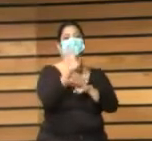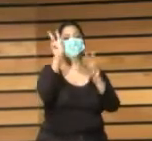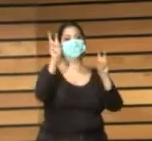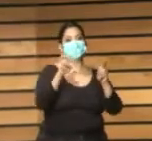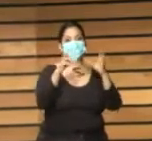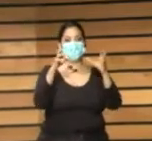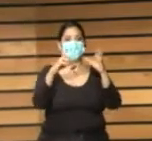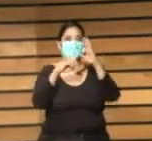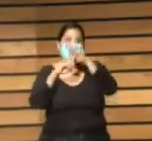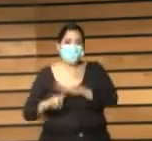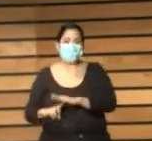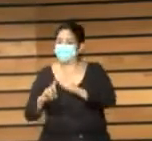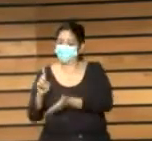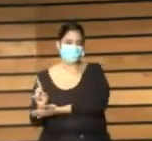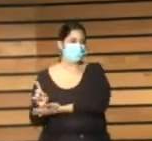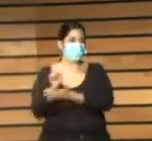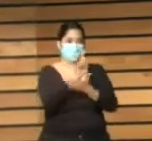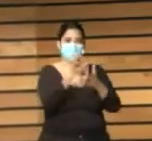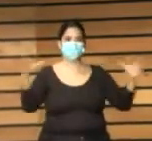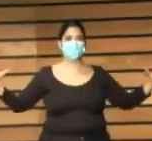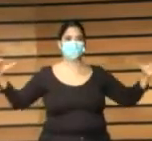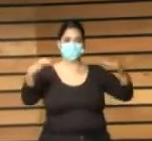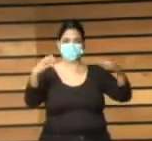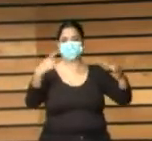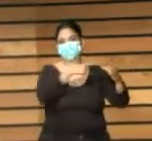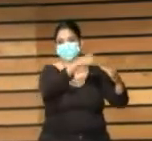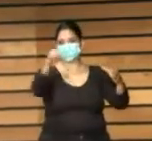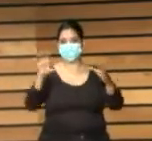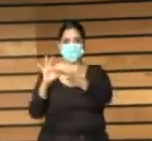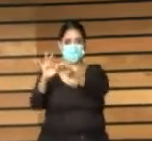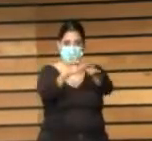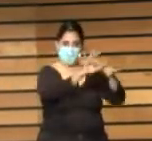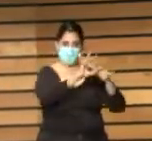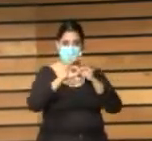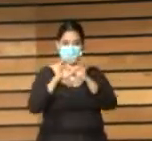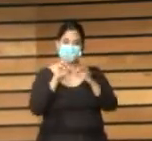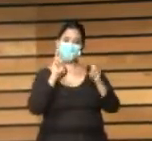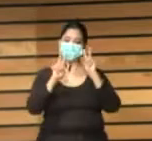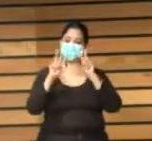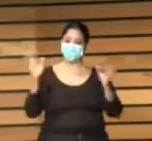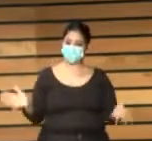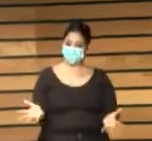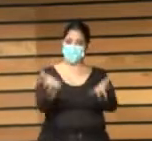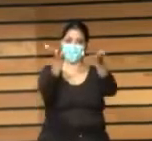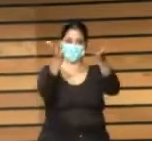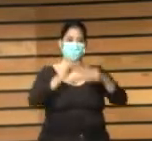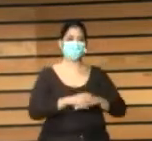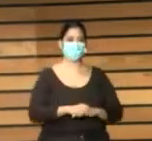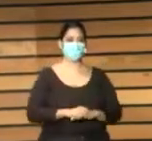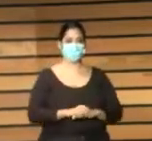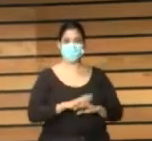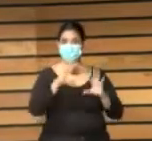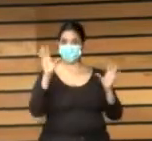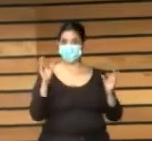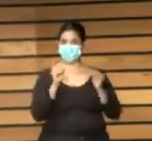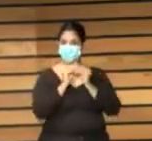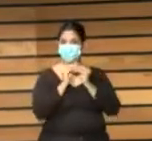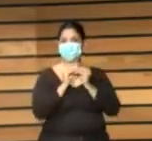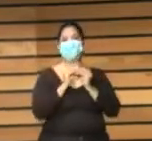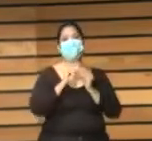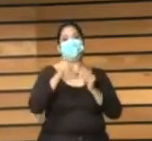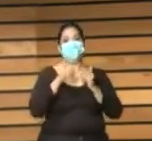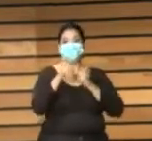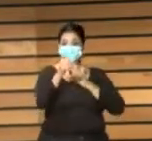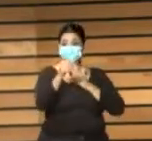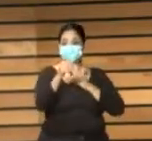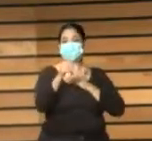los diferentes. Estas son vuestras conclusiones. Y pues las atenderemos con